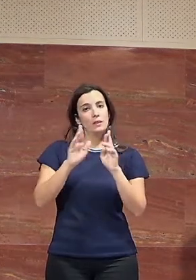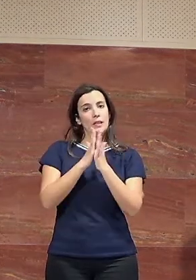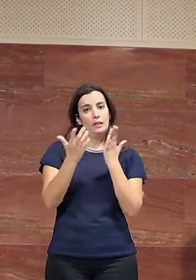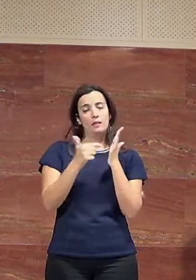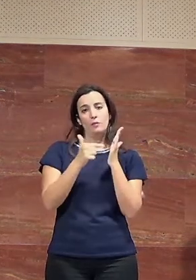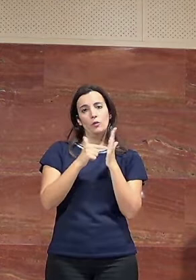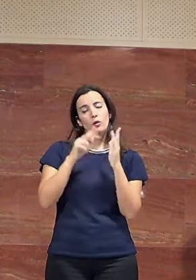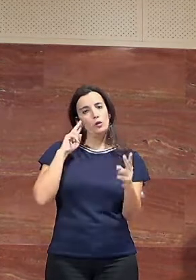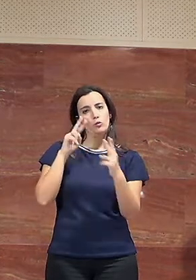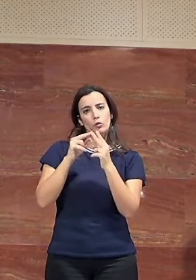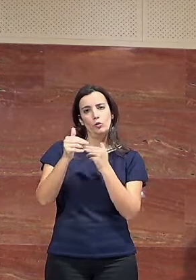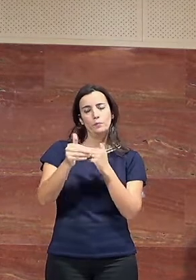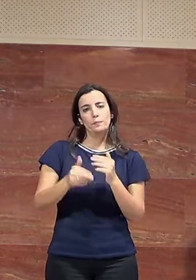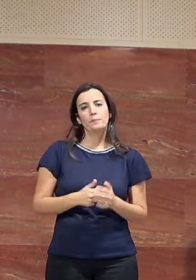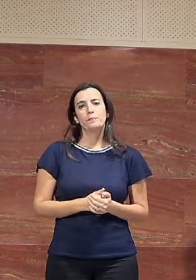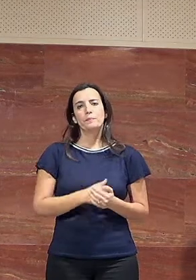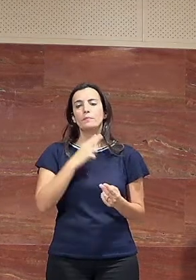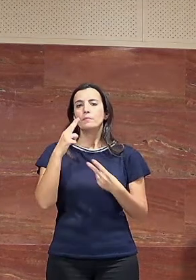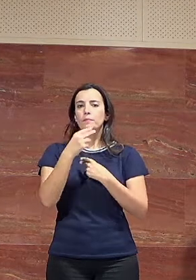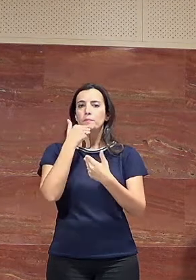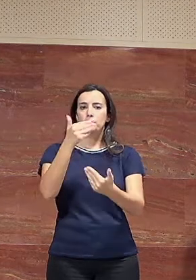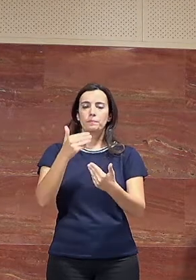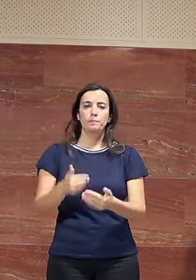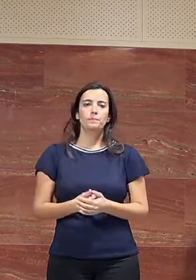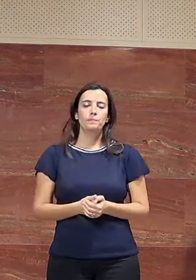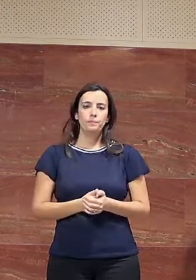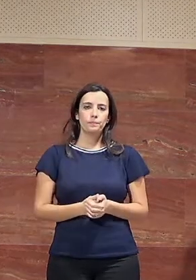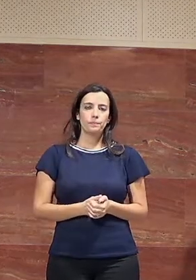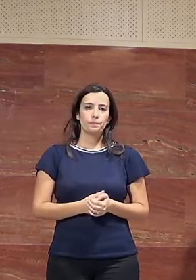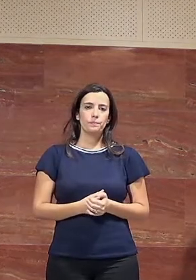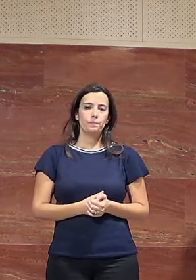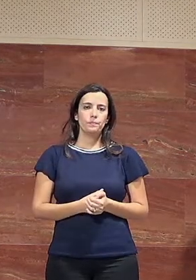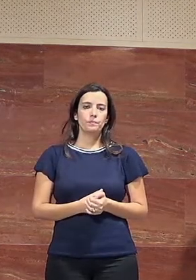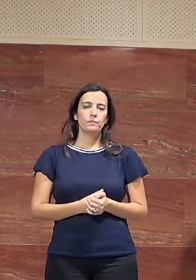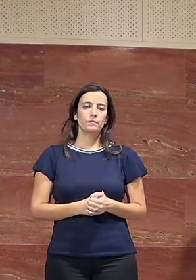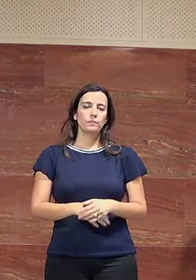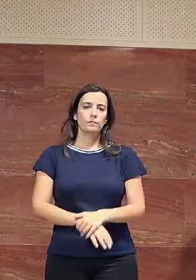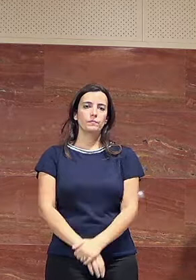y hasta pronto. Muchas gracias.